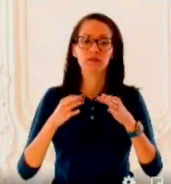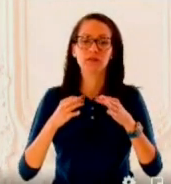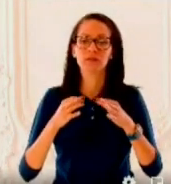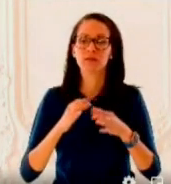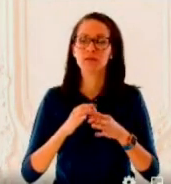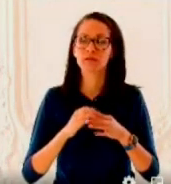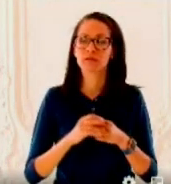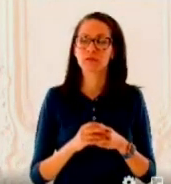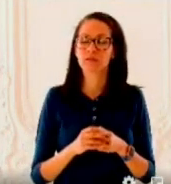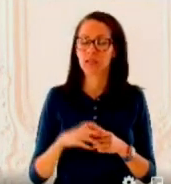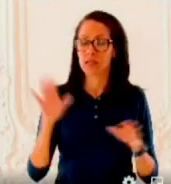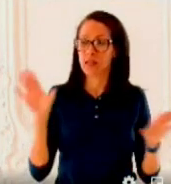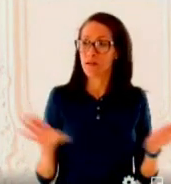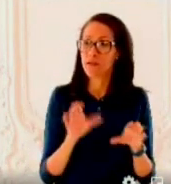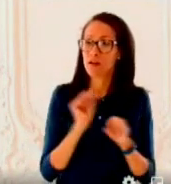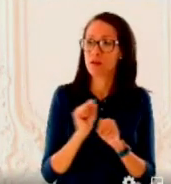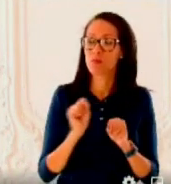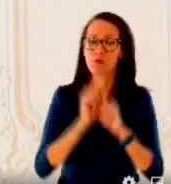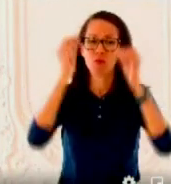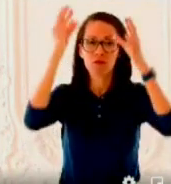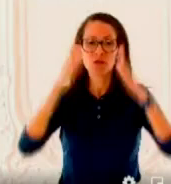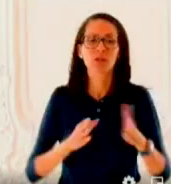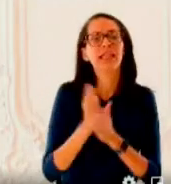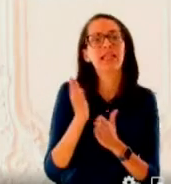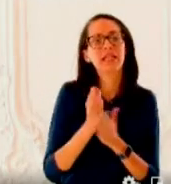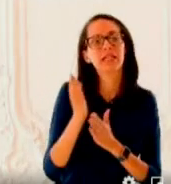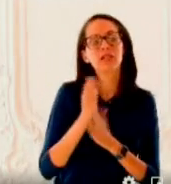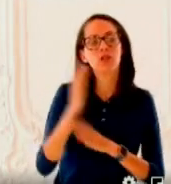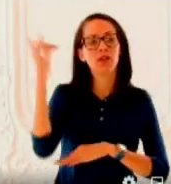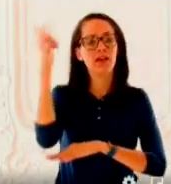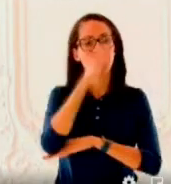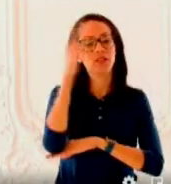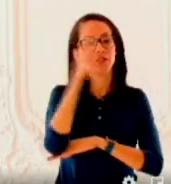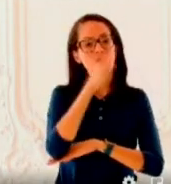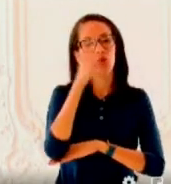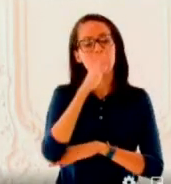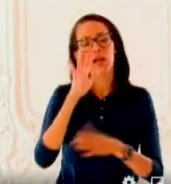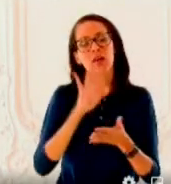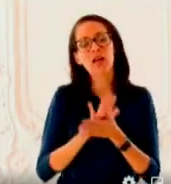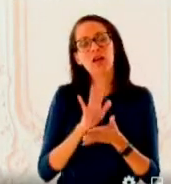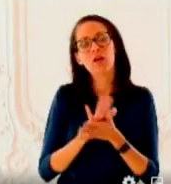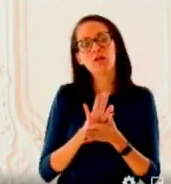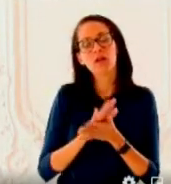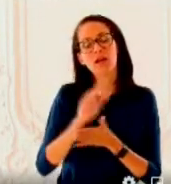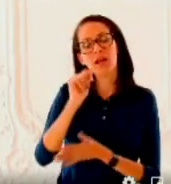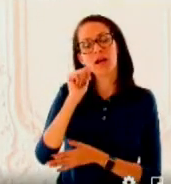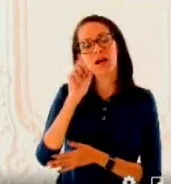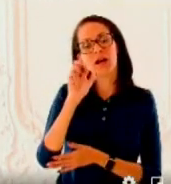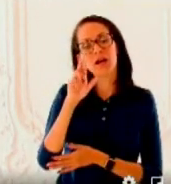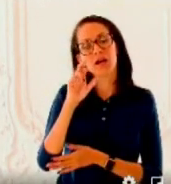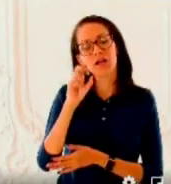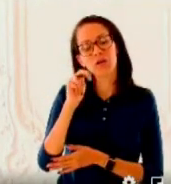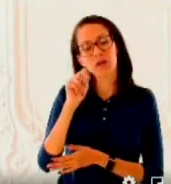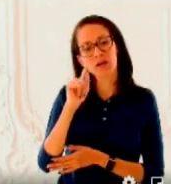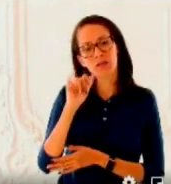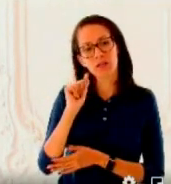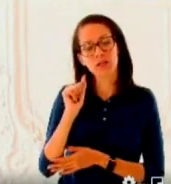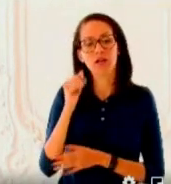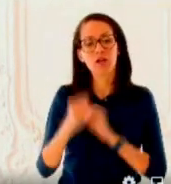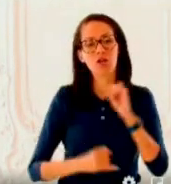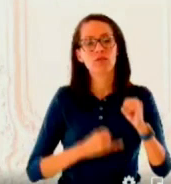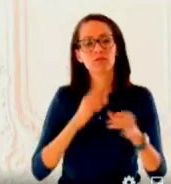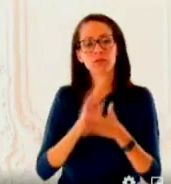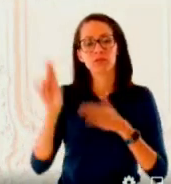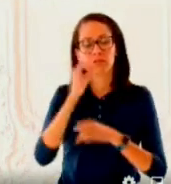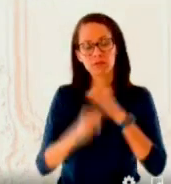Se desempeñó como profesor de Derecho de Aviación en la Escuela Aeronáutica de la Universidad Interamericana de Puerto Rico.